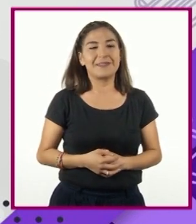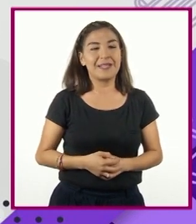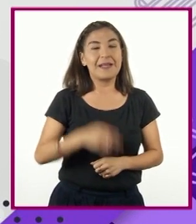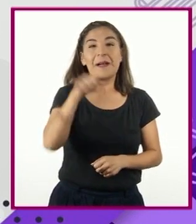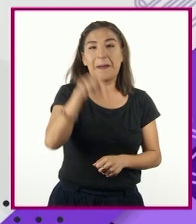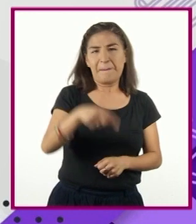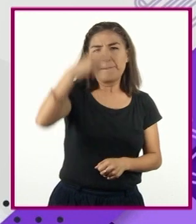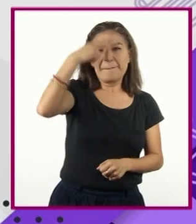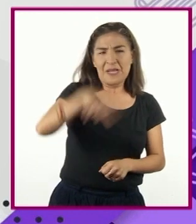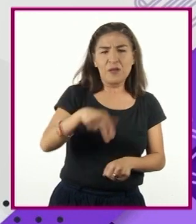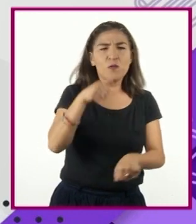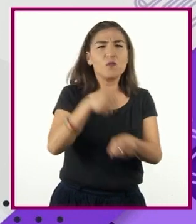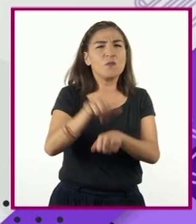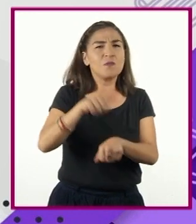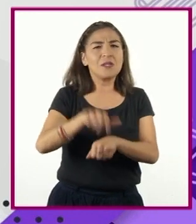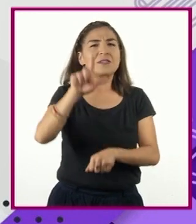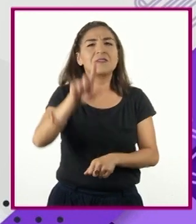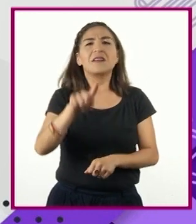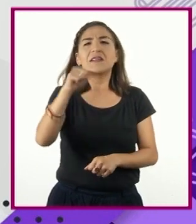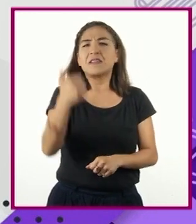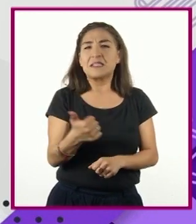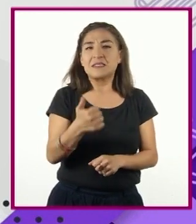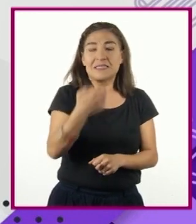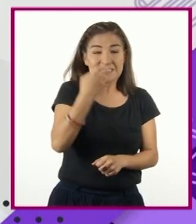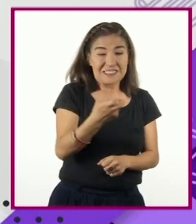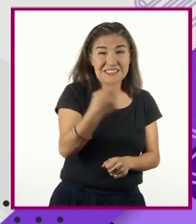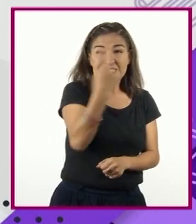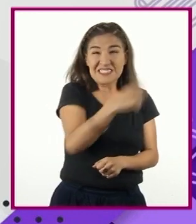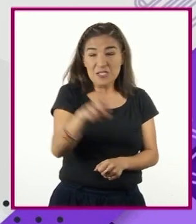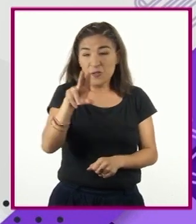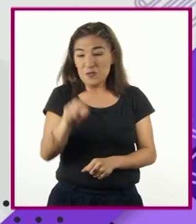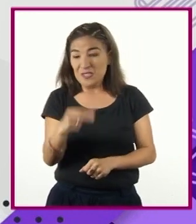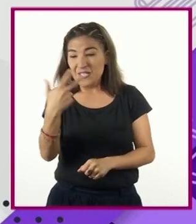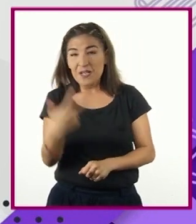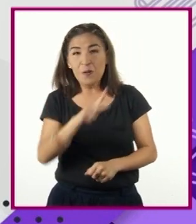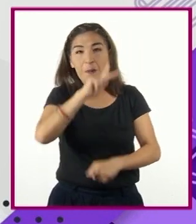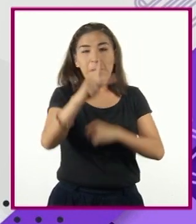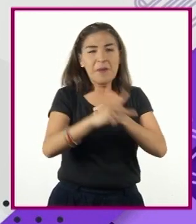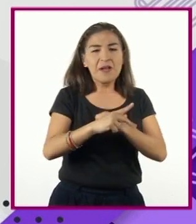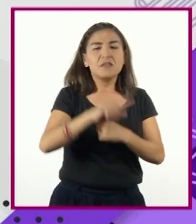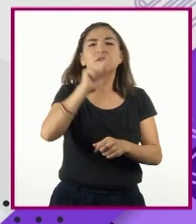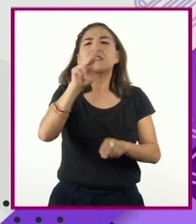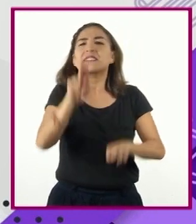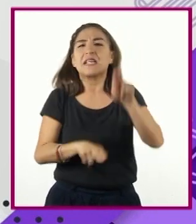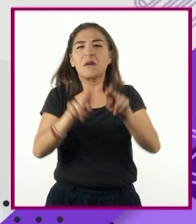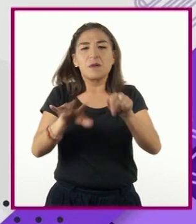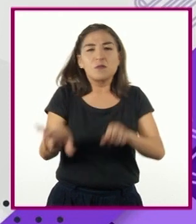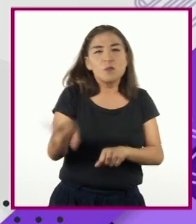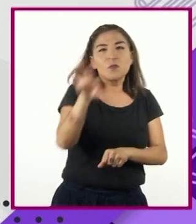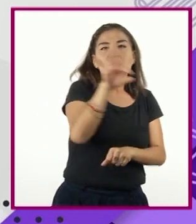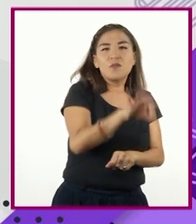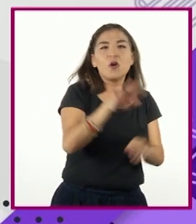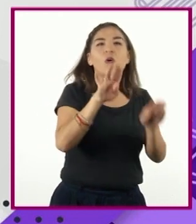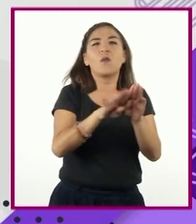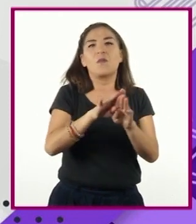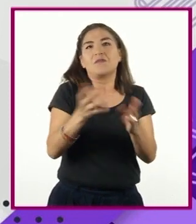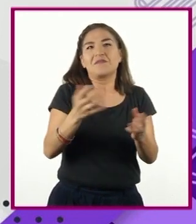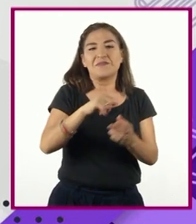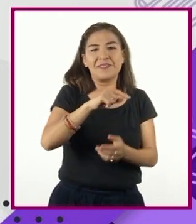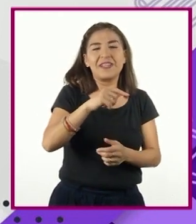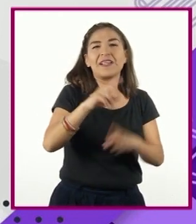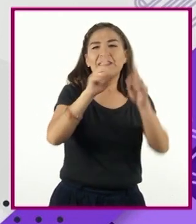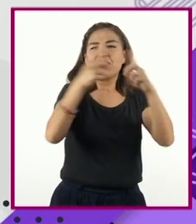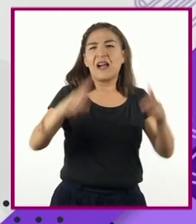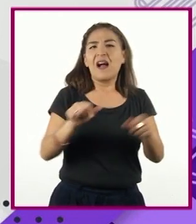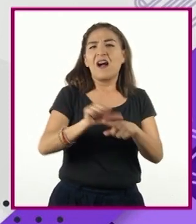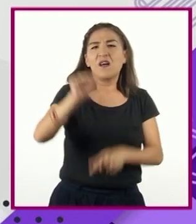si México está en el lugar 76 de 188 y se coloca en un nivel de desarrollo alto, ¿por